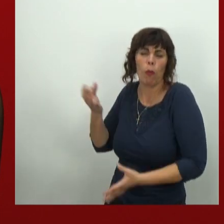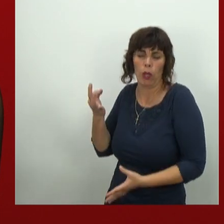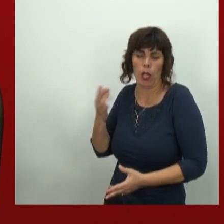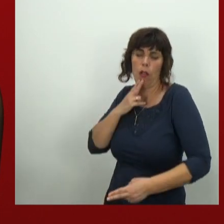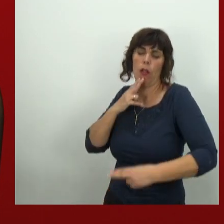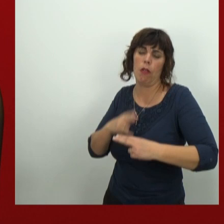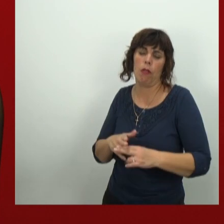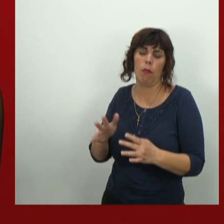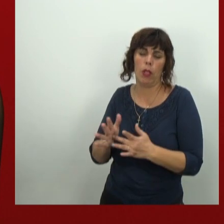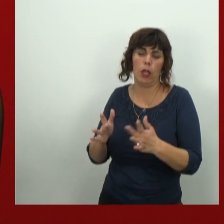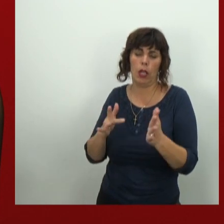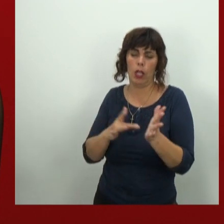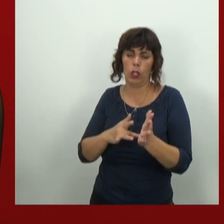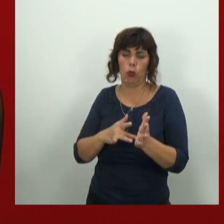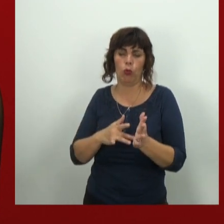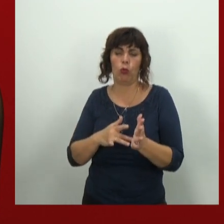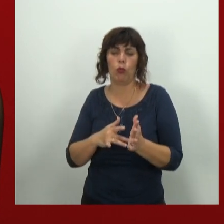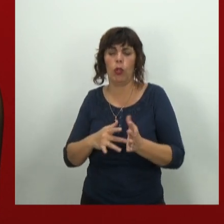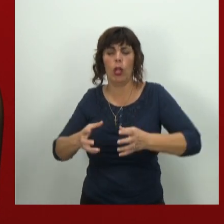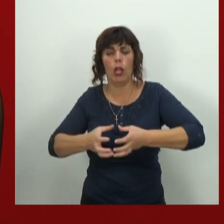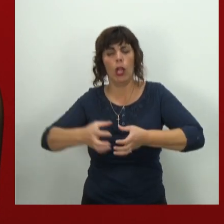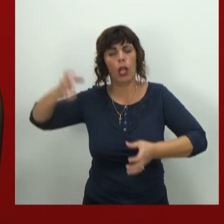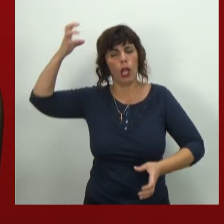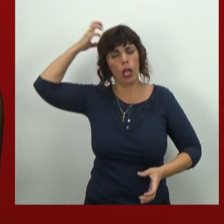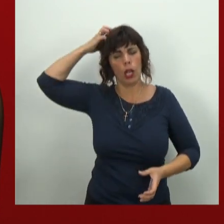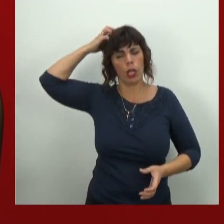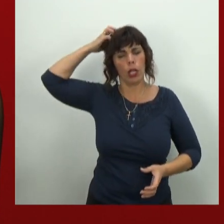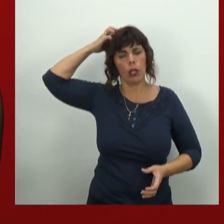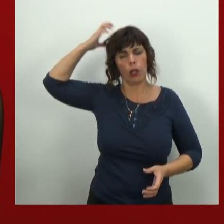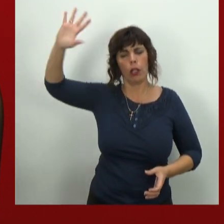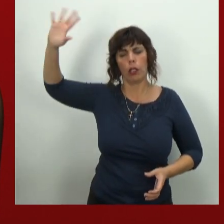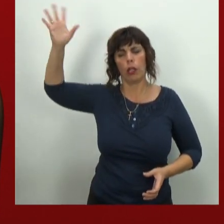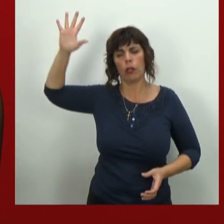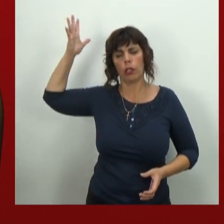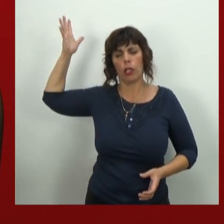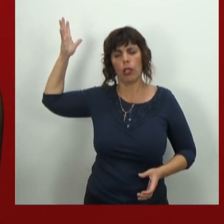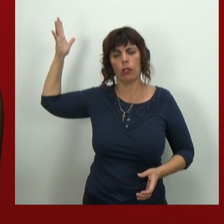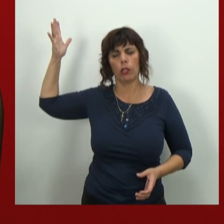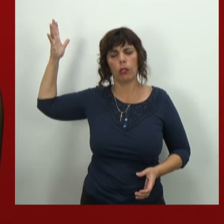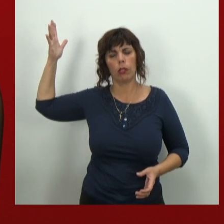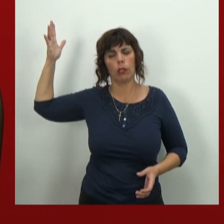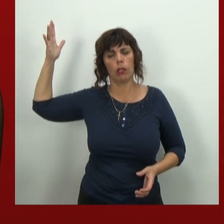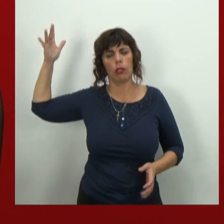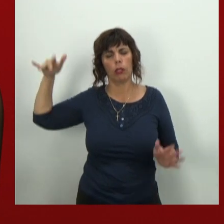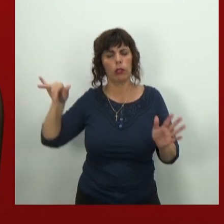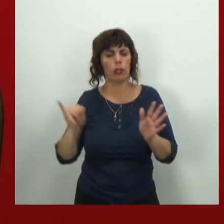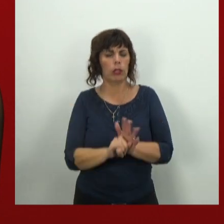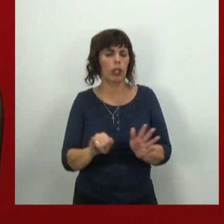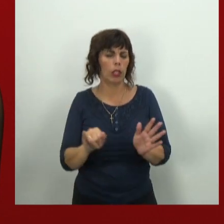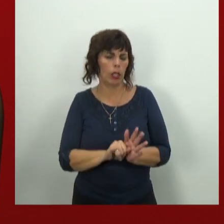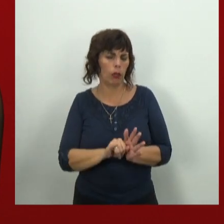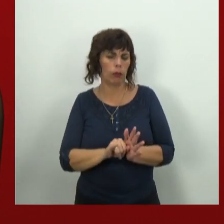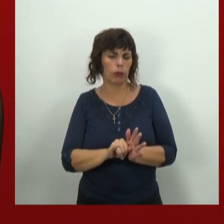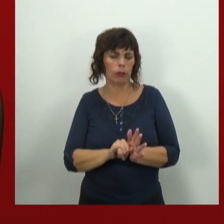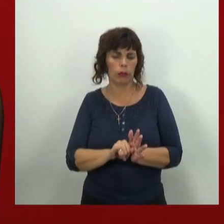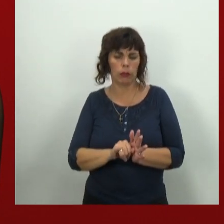Señor, proclamo: el reino de los cielos se ha acercado.